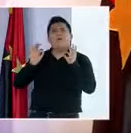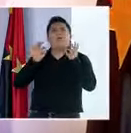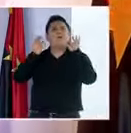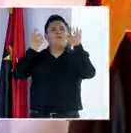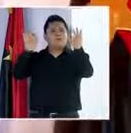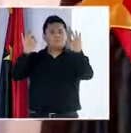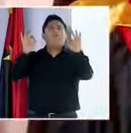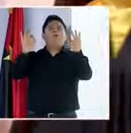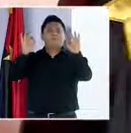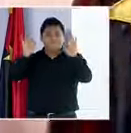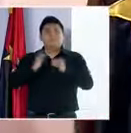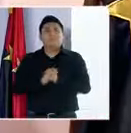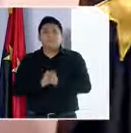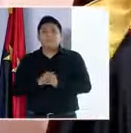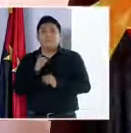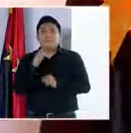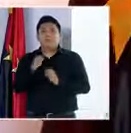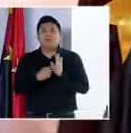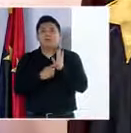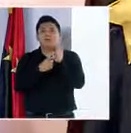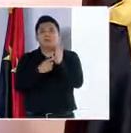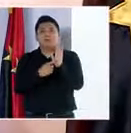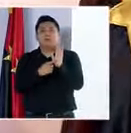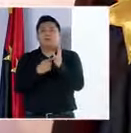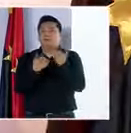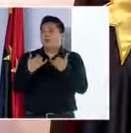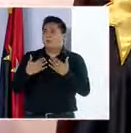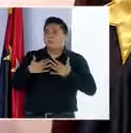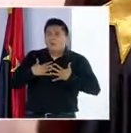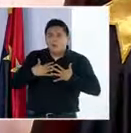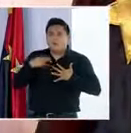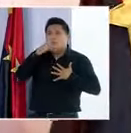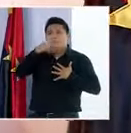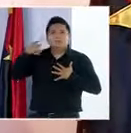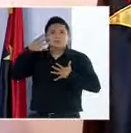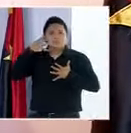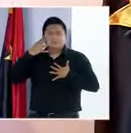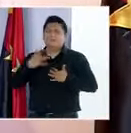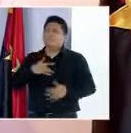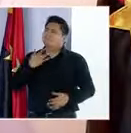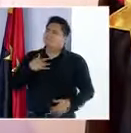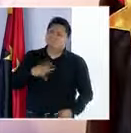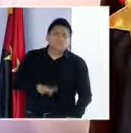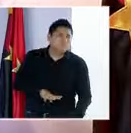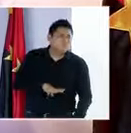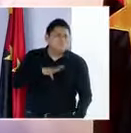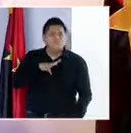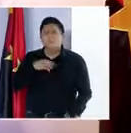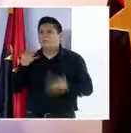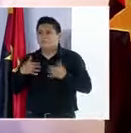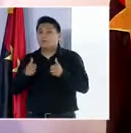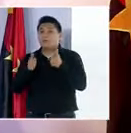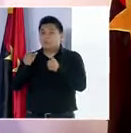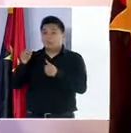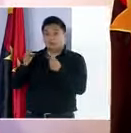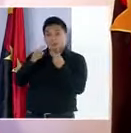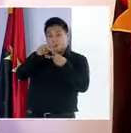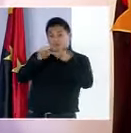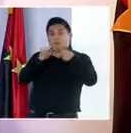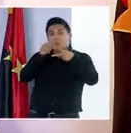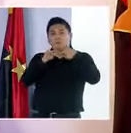alta calidad que representa para nosotros un orgullo que nuestras dos universidades